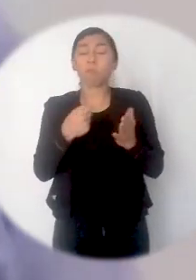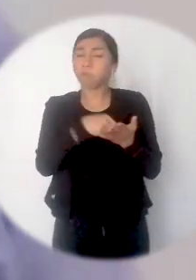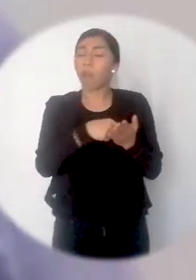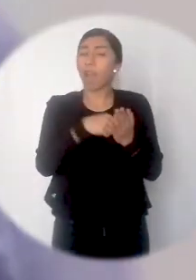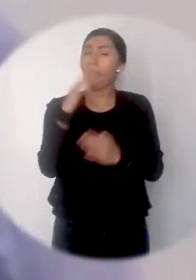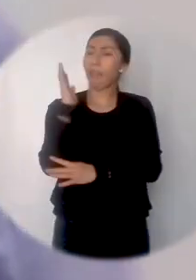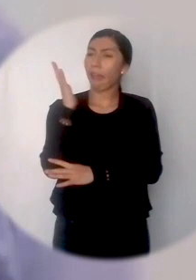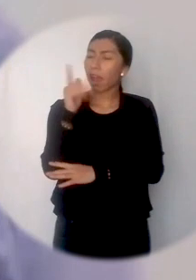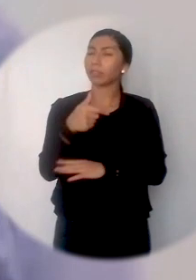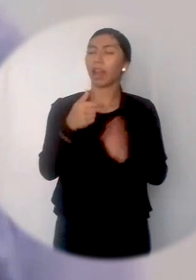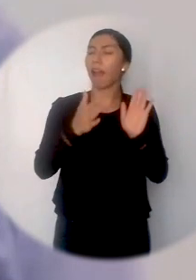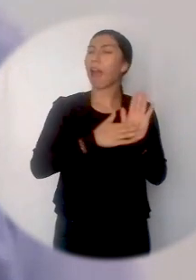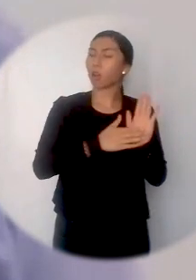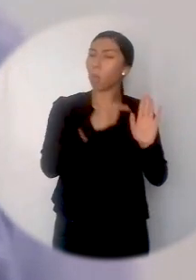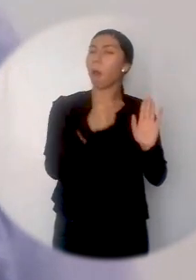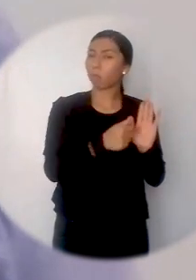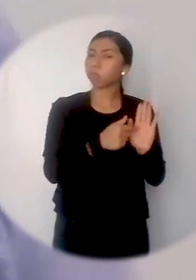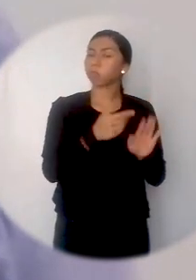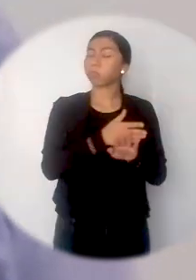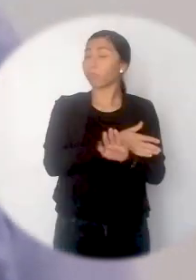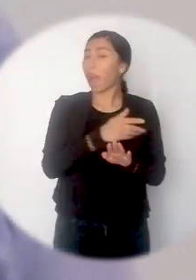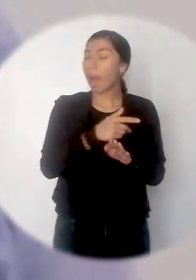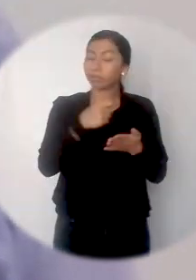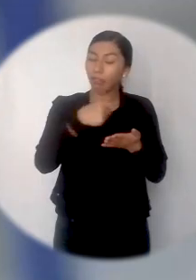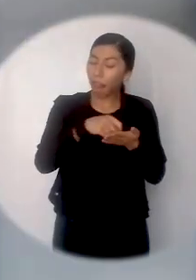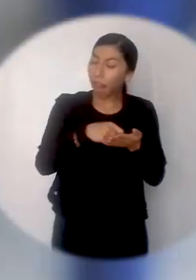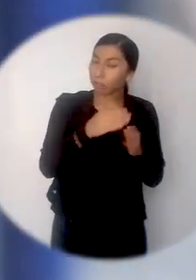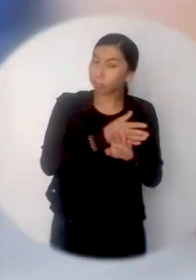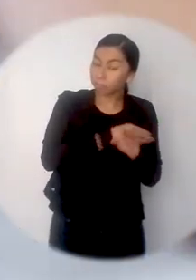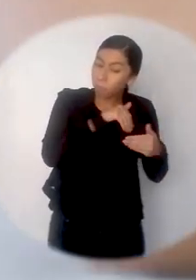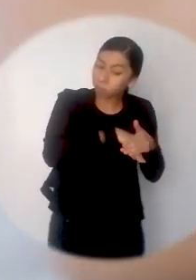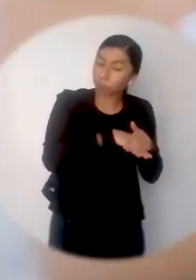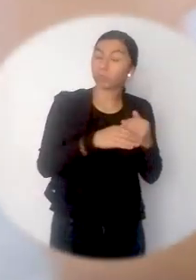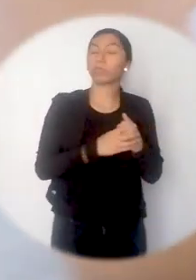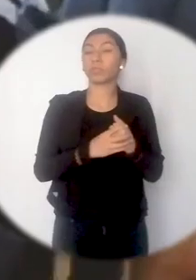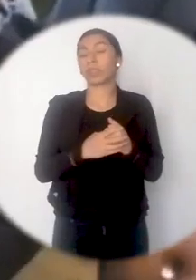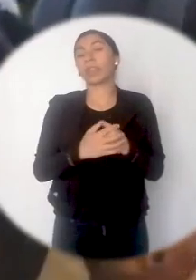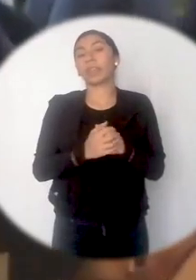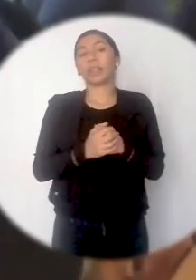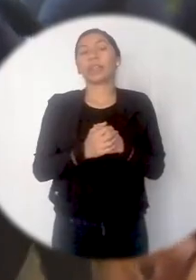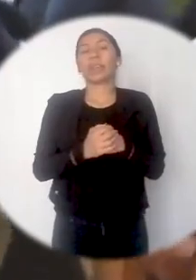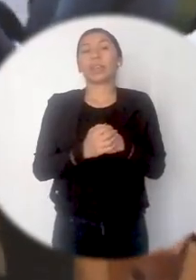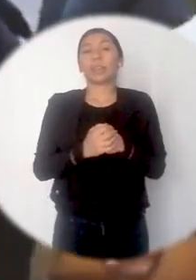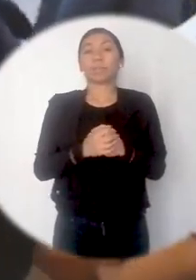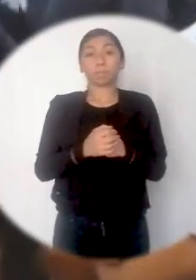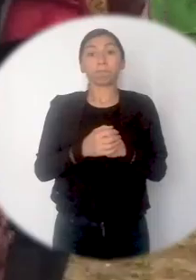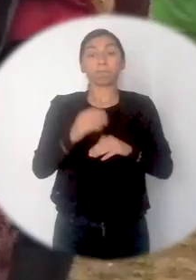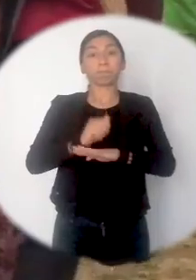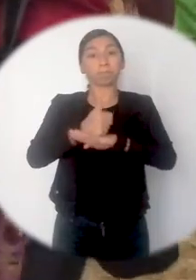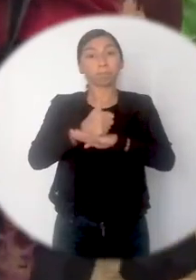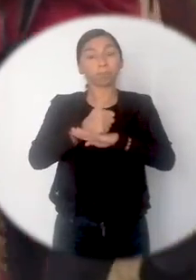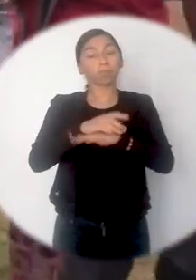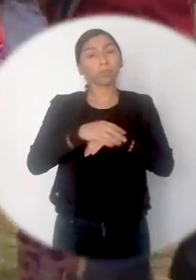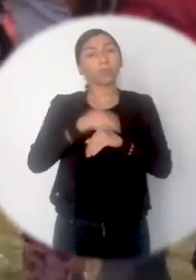primera mano, tenemos las evidencias a través de las declaraciones que tenemos nosotros que fueron tomadas en su momento ante el Ministerio Público.